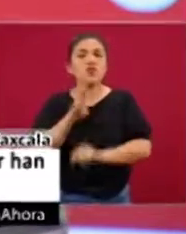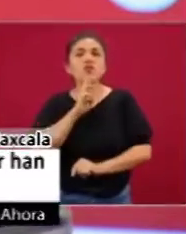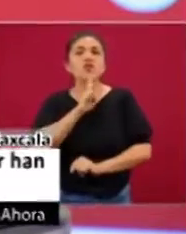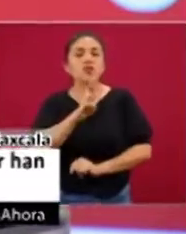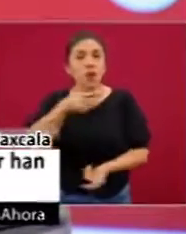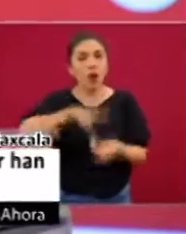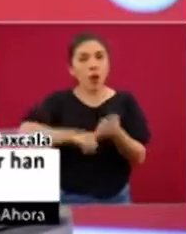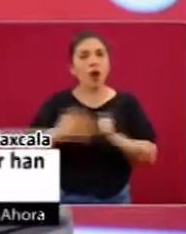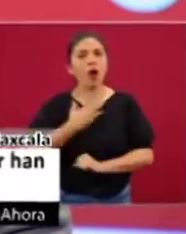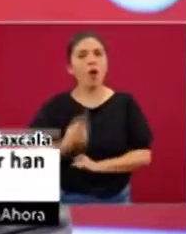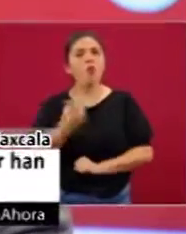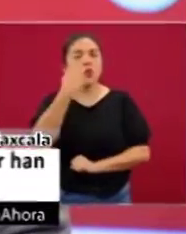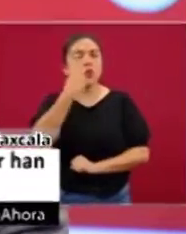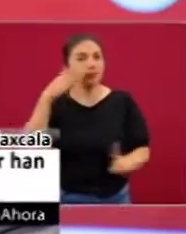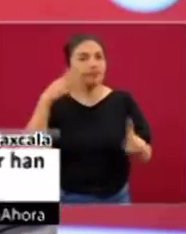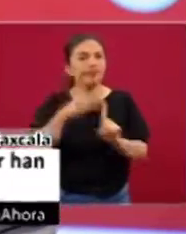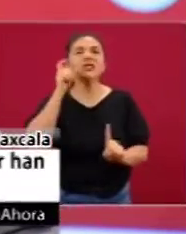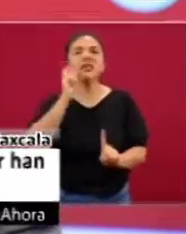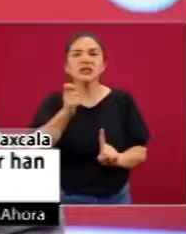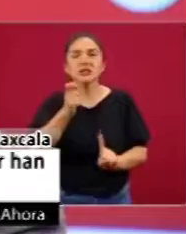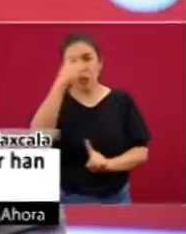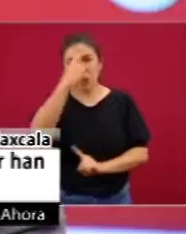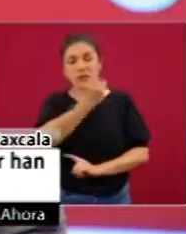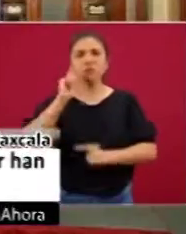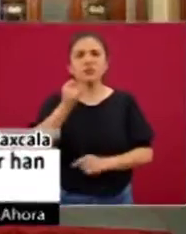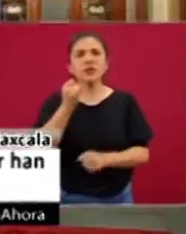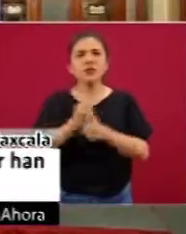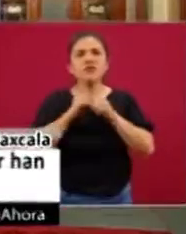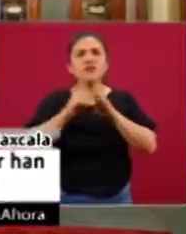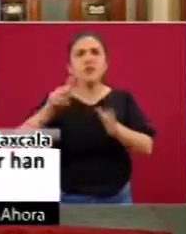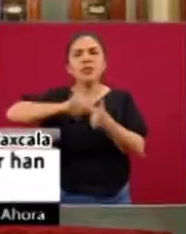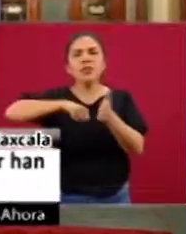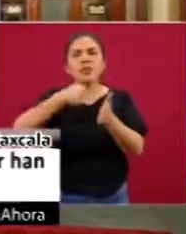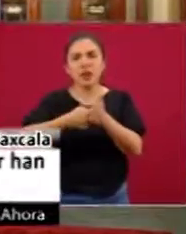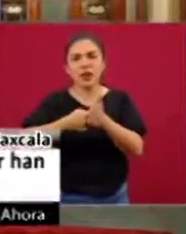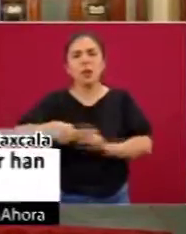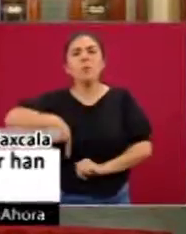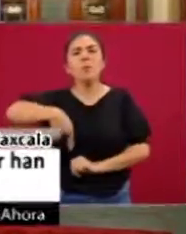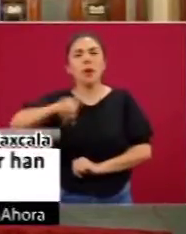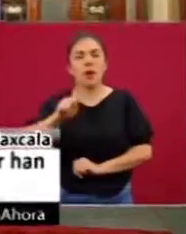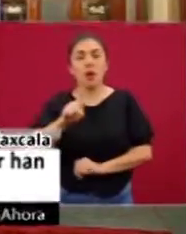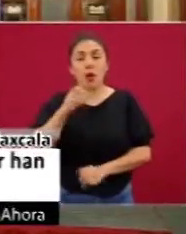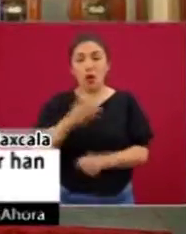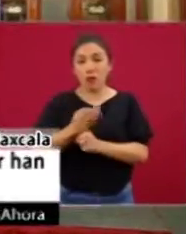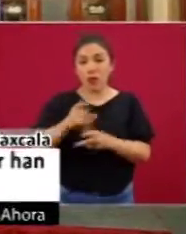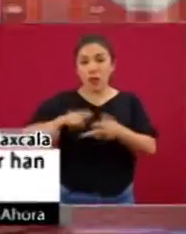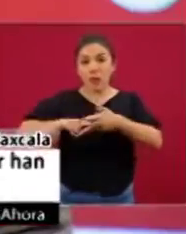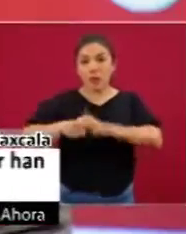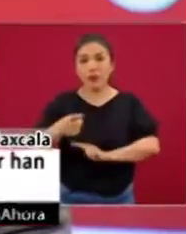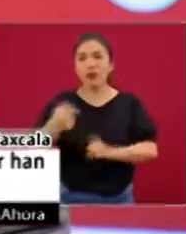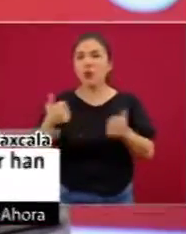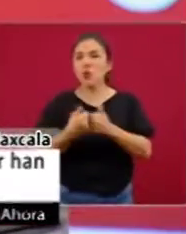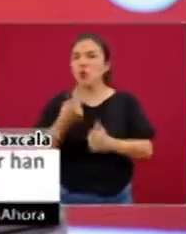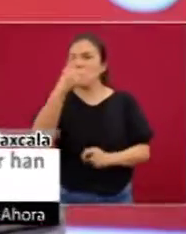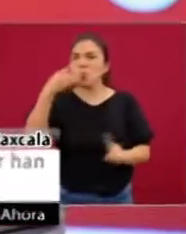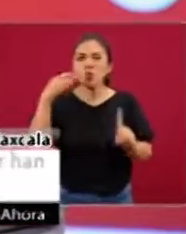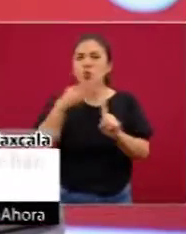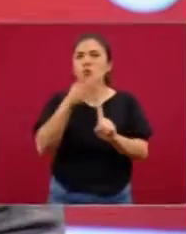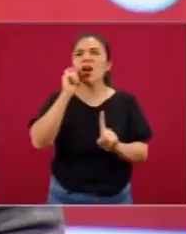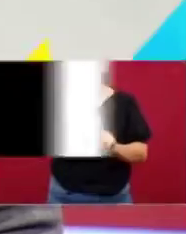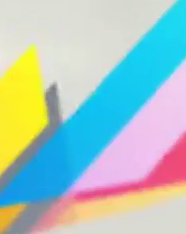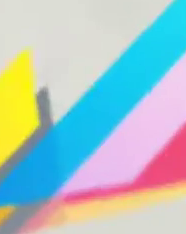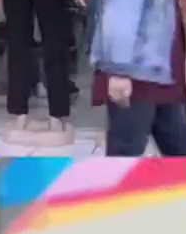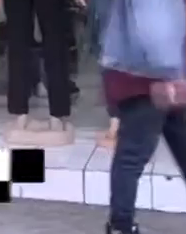dijo que con la revisión operativa de la red de atención a pacientes con COVID-19, se estima contribuir a reducir la letalidad del virus en